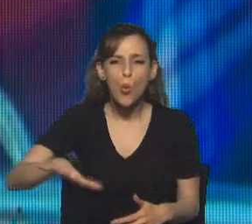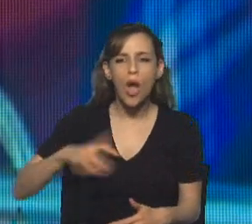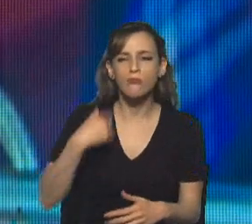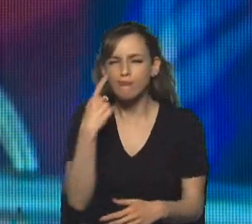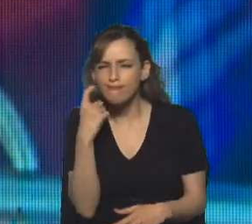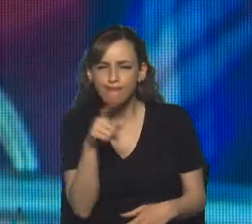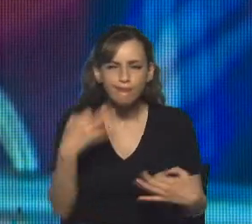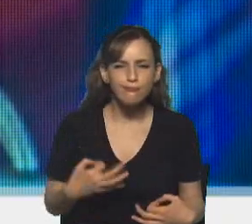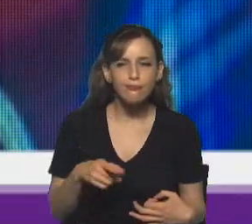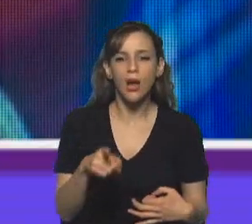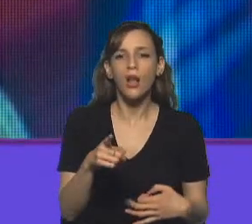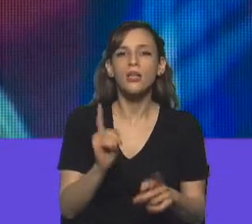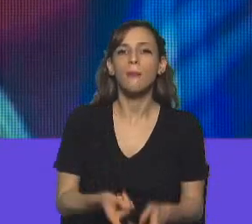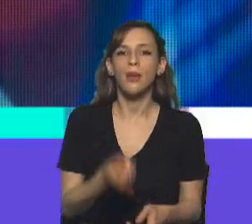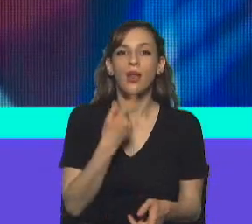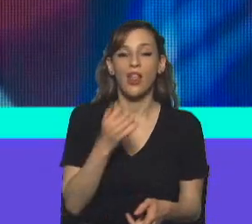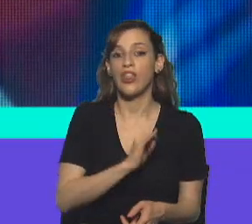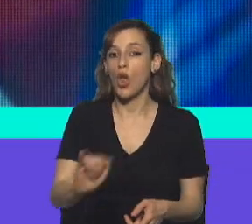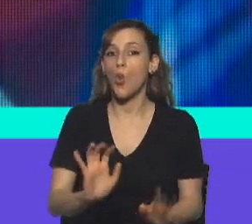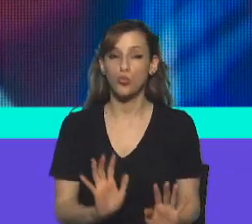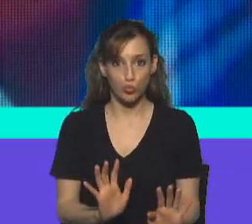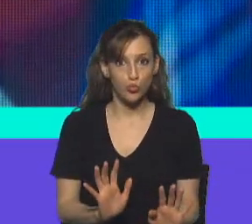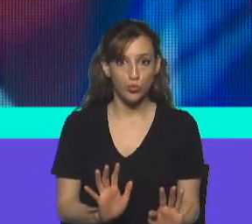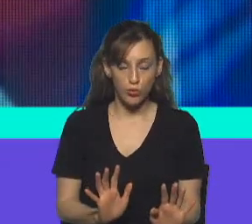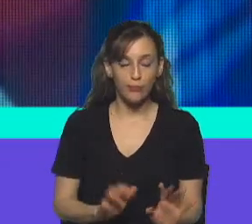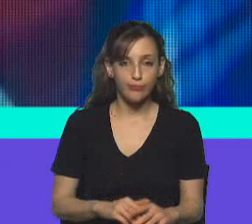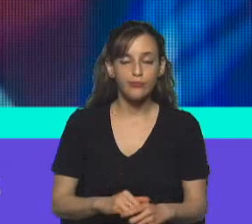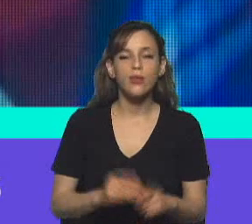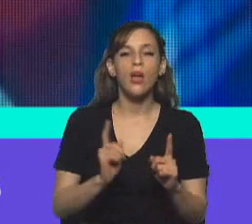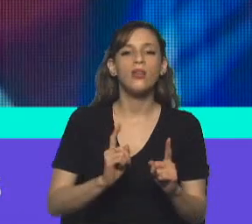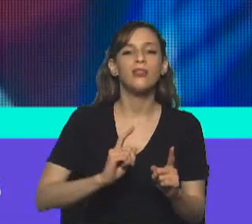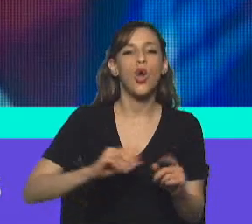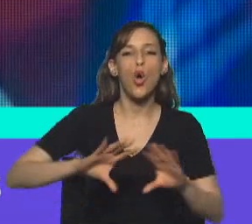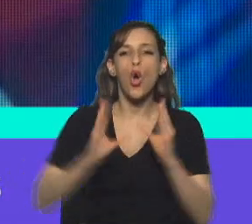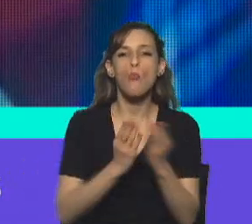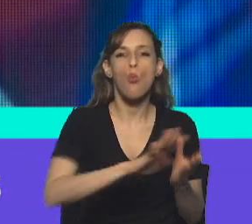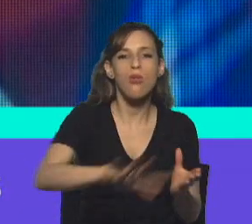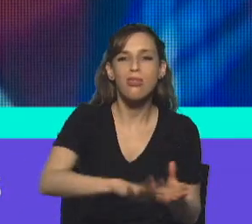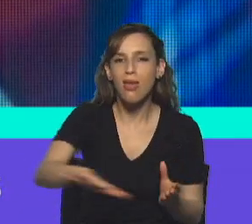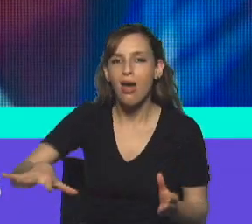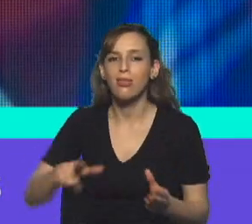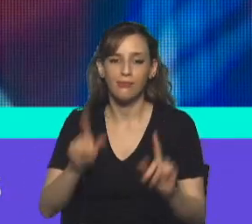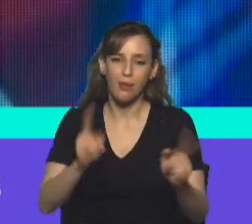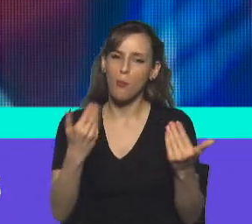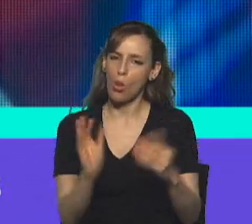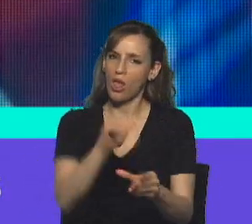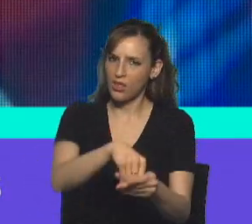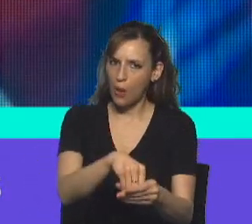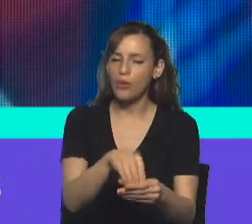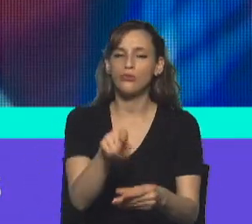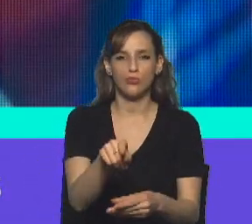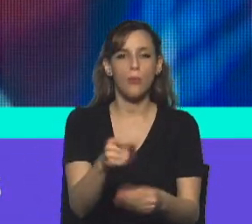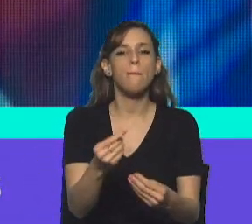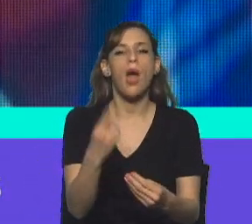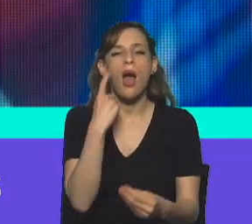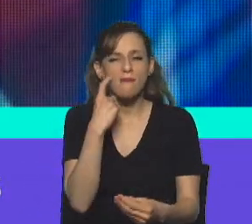tomar denuncias ver claros con los sectores de cada cada población de cada comunidad de qué forma pueden intervenir también para participar y hacer